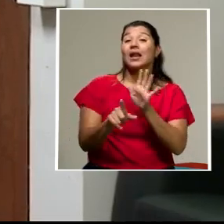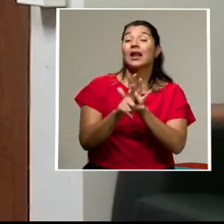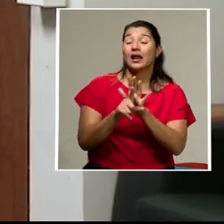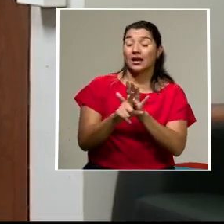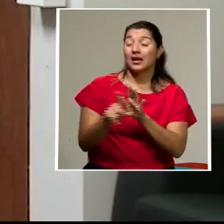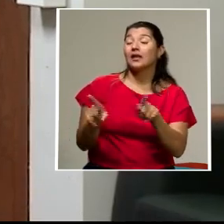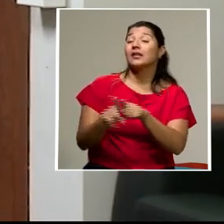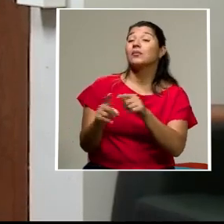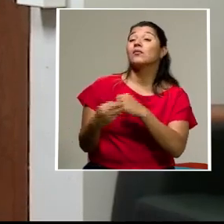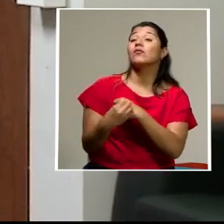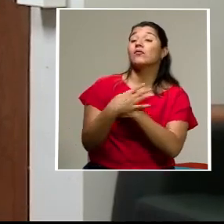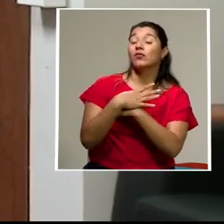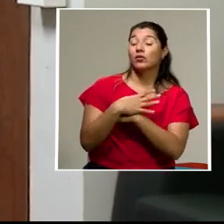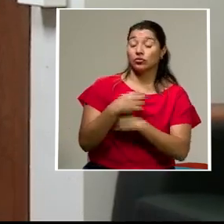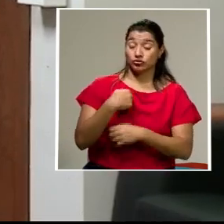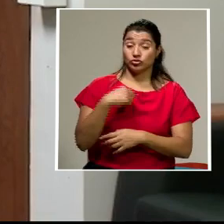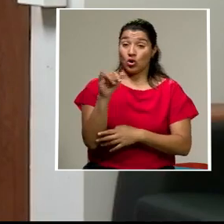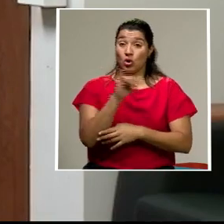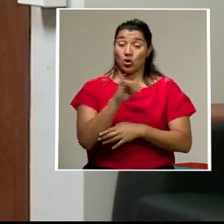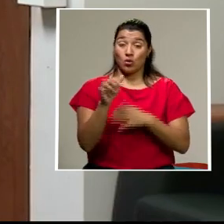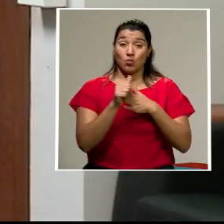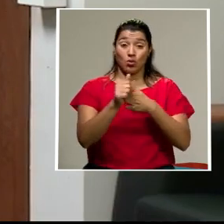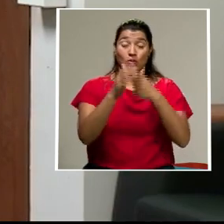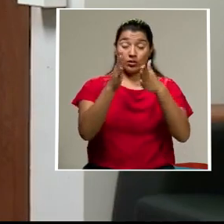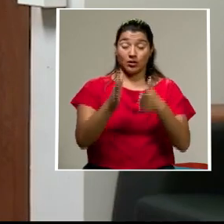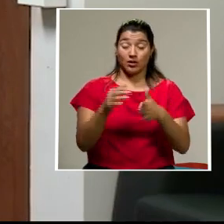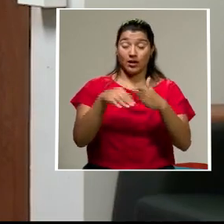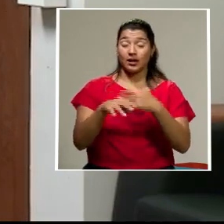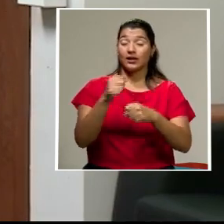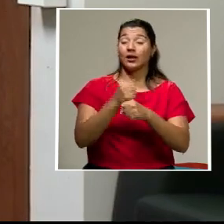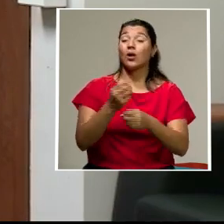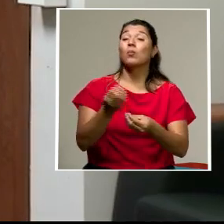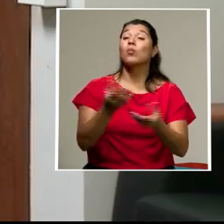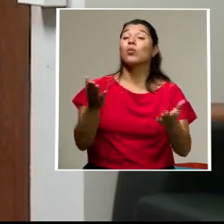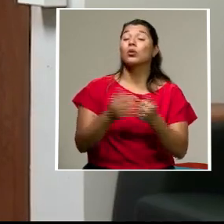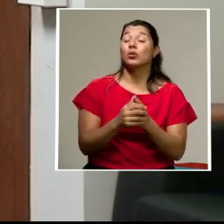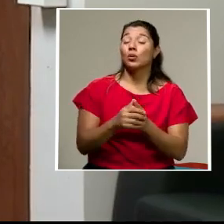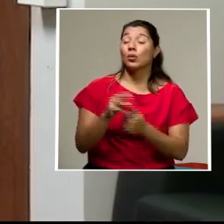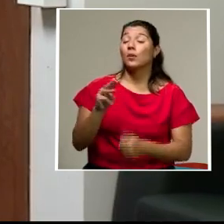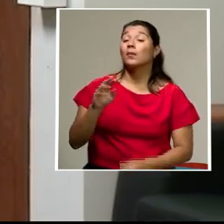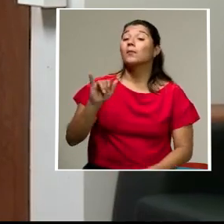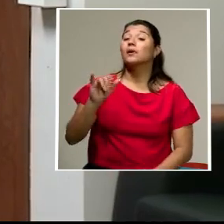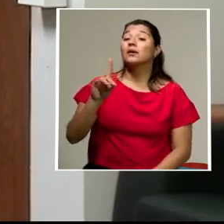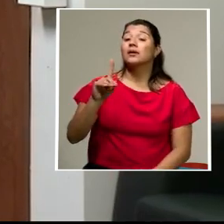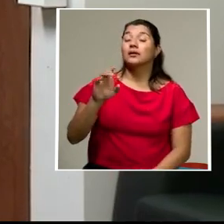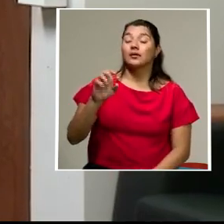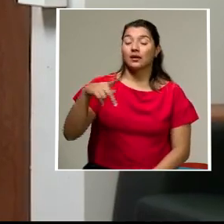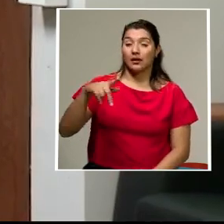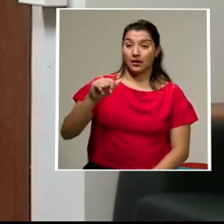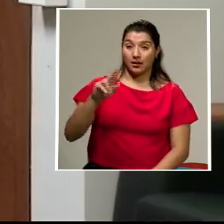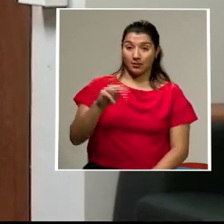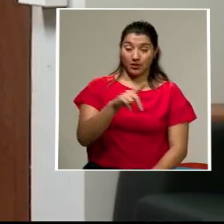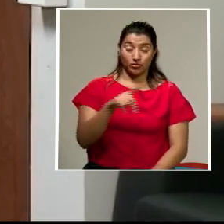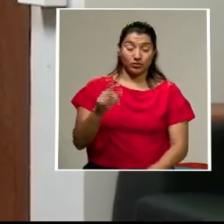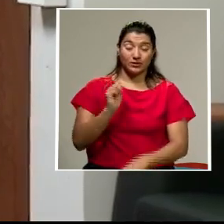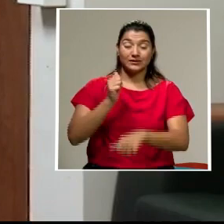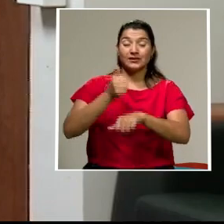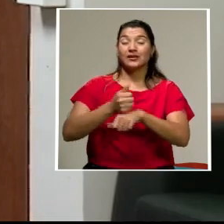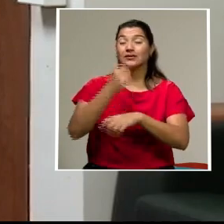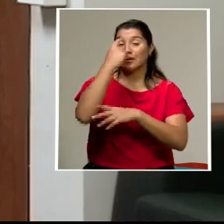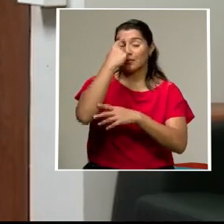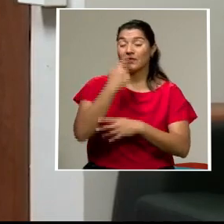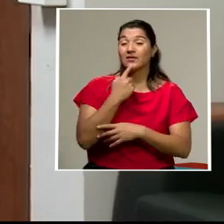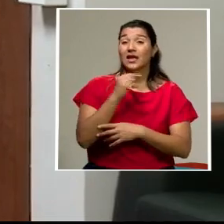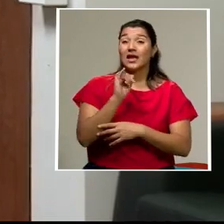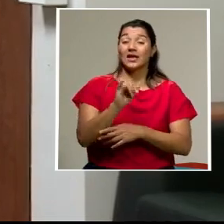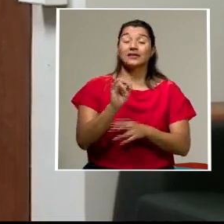también, como ente rector de empleo público, en este caso ahora el Mideplan, sea quien establezca perfiles y decida sobre las contrataciones, un tema